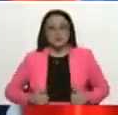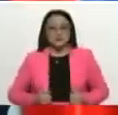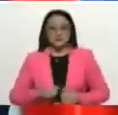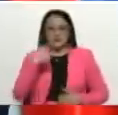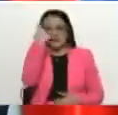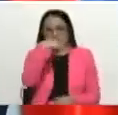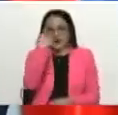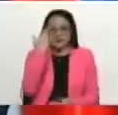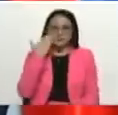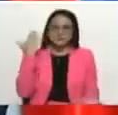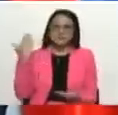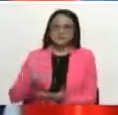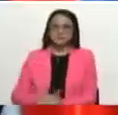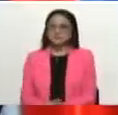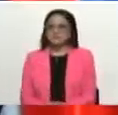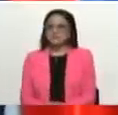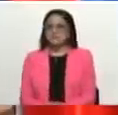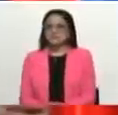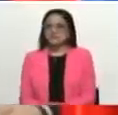rostro.